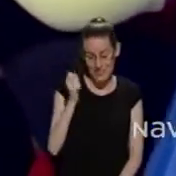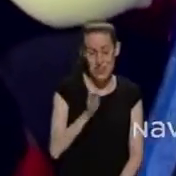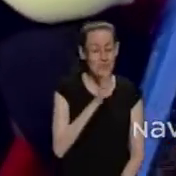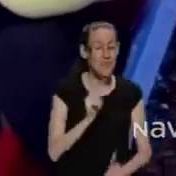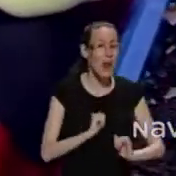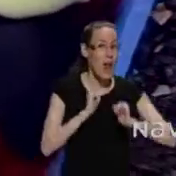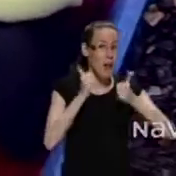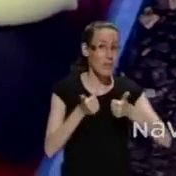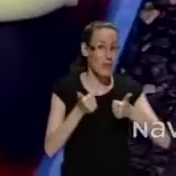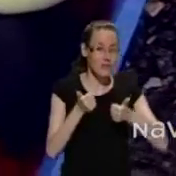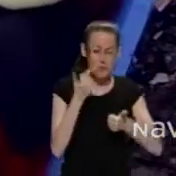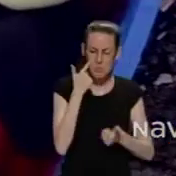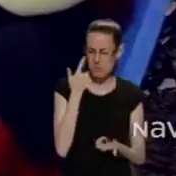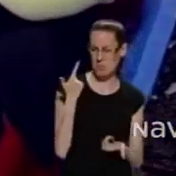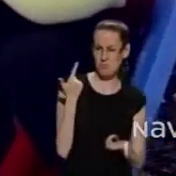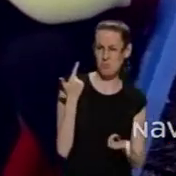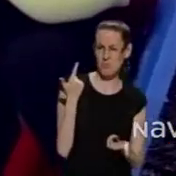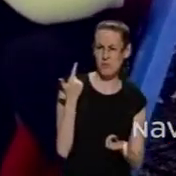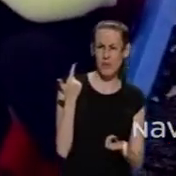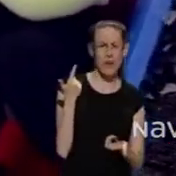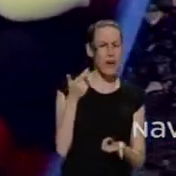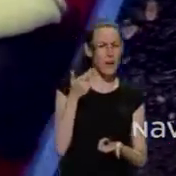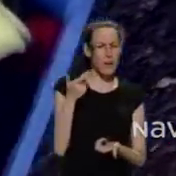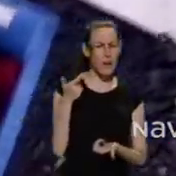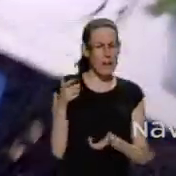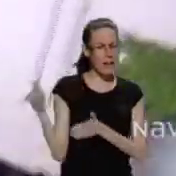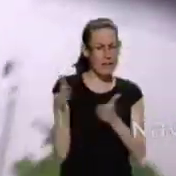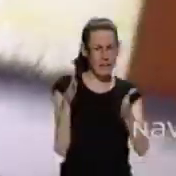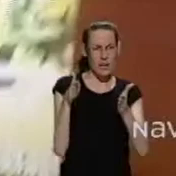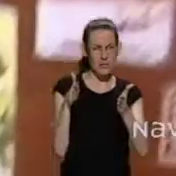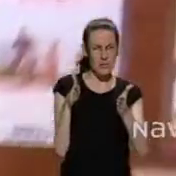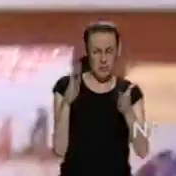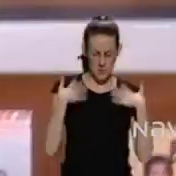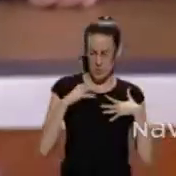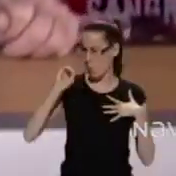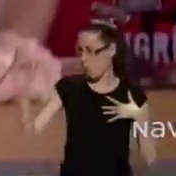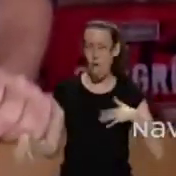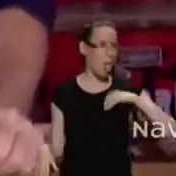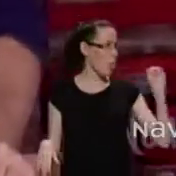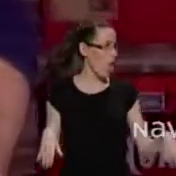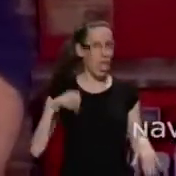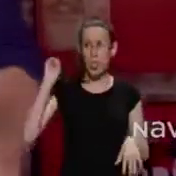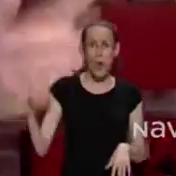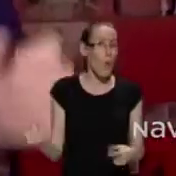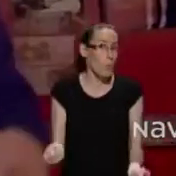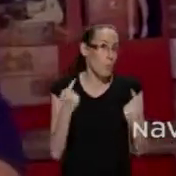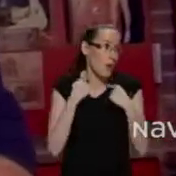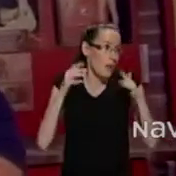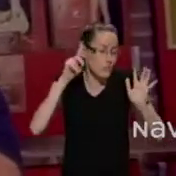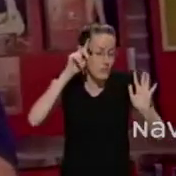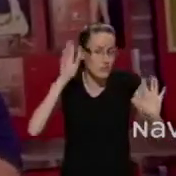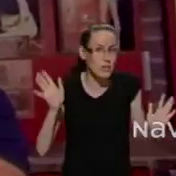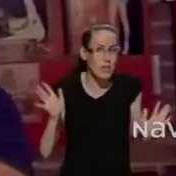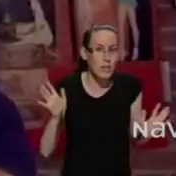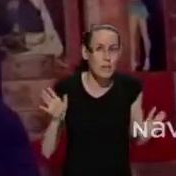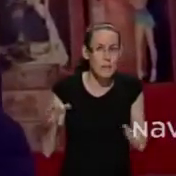cuando vine aquí me daba cuenta de que había ropa por el camino que perdían o que tiraban. Y luego también vi que echaban a